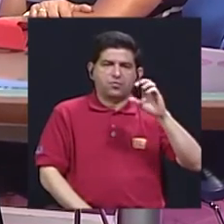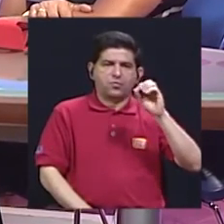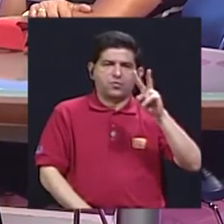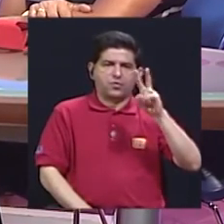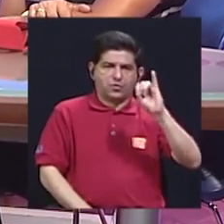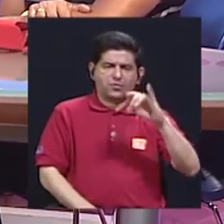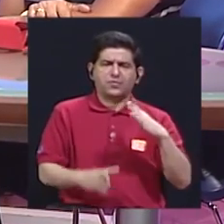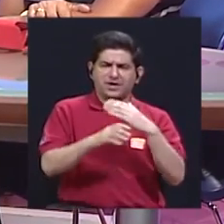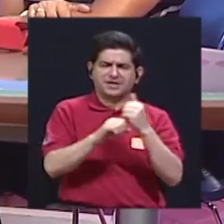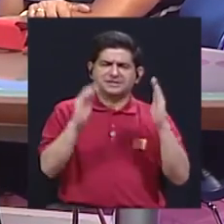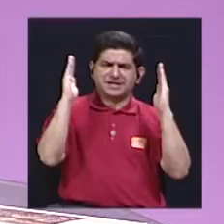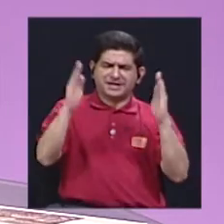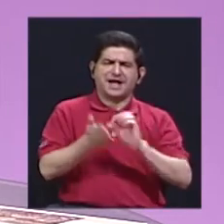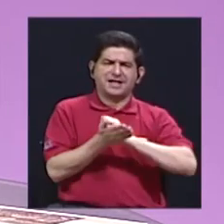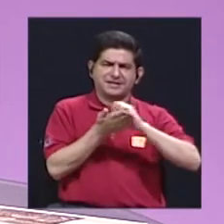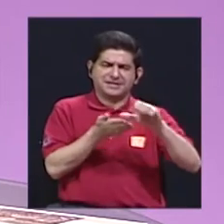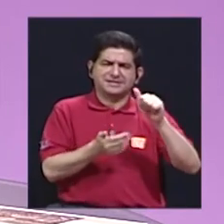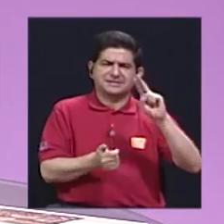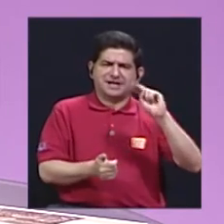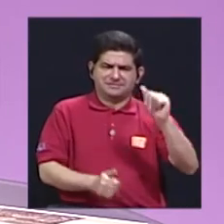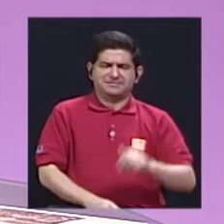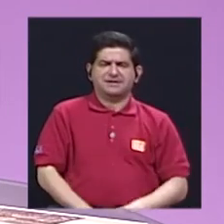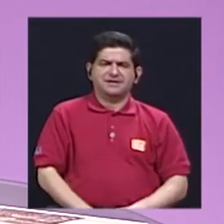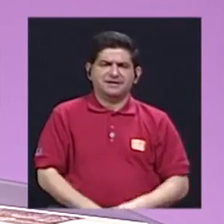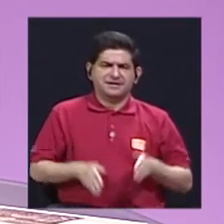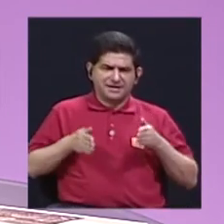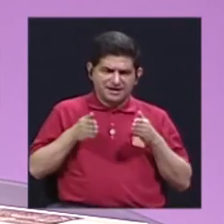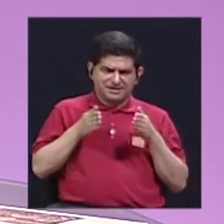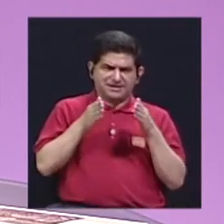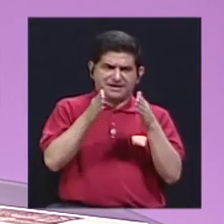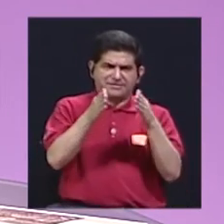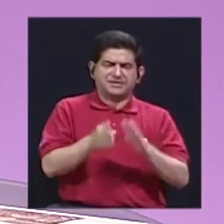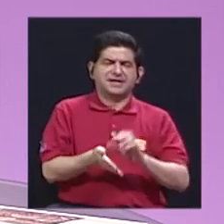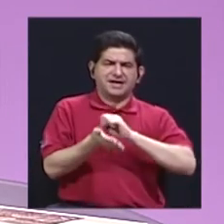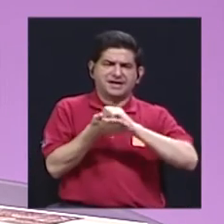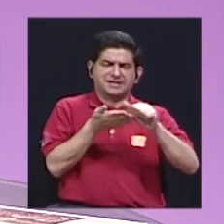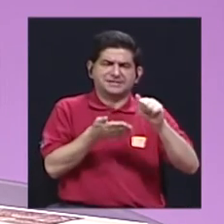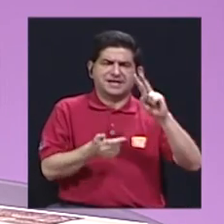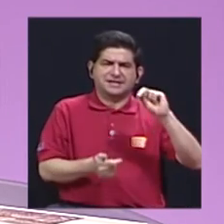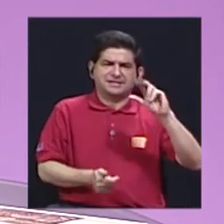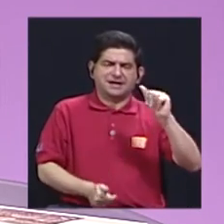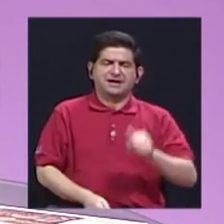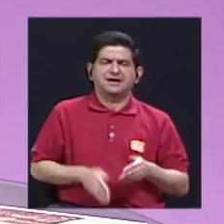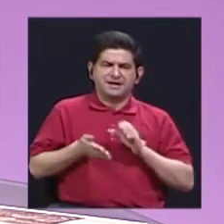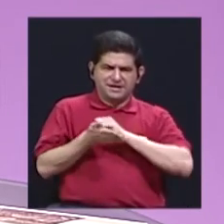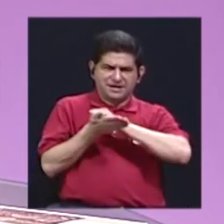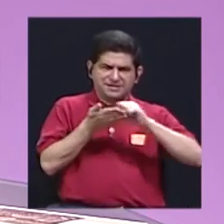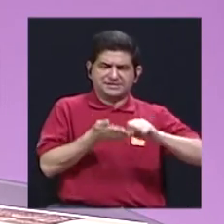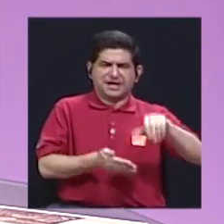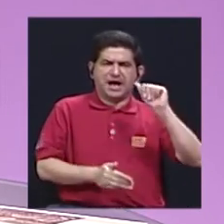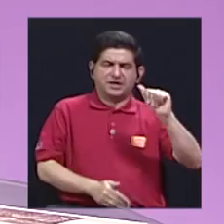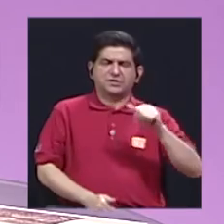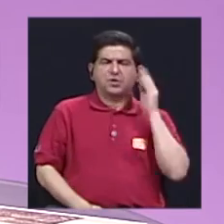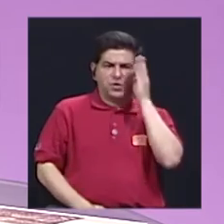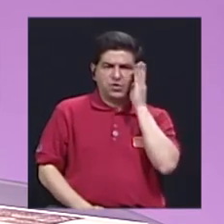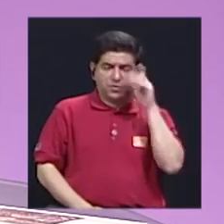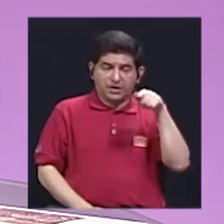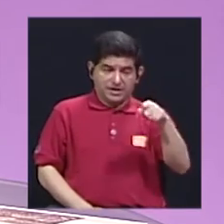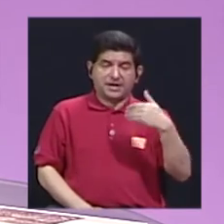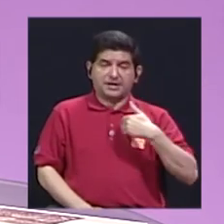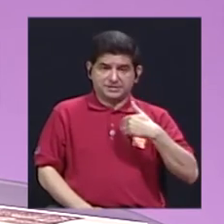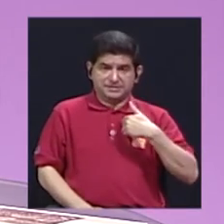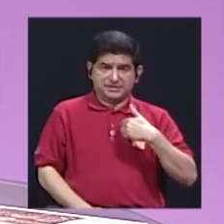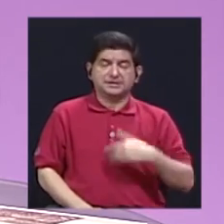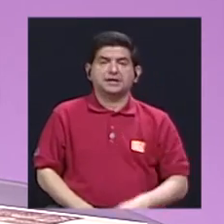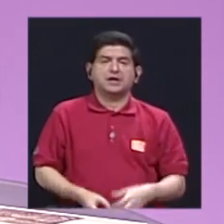en santana en la radial de santana san antonio y velen en esa radial que hoy tiene